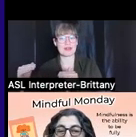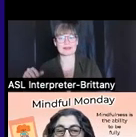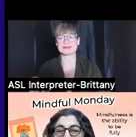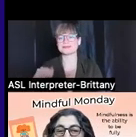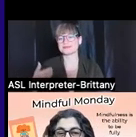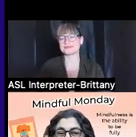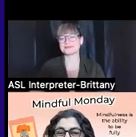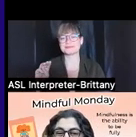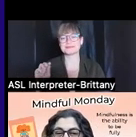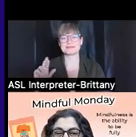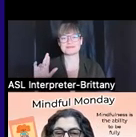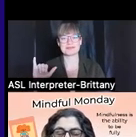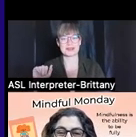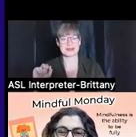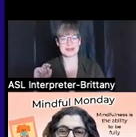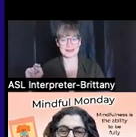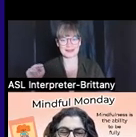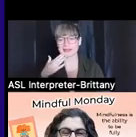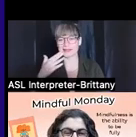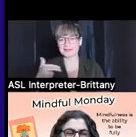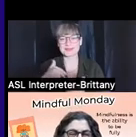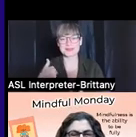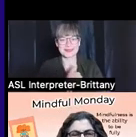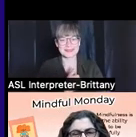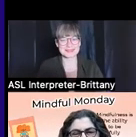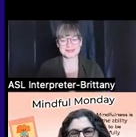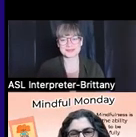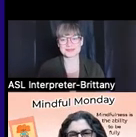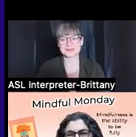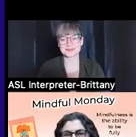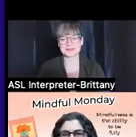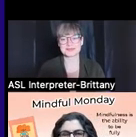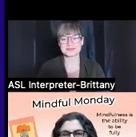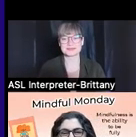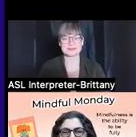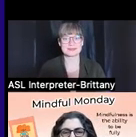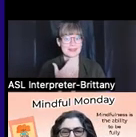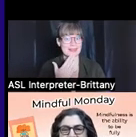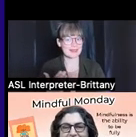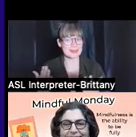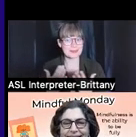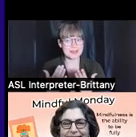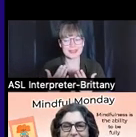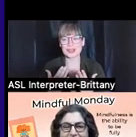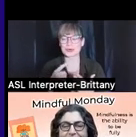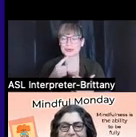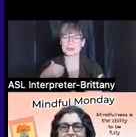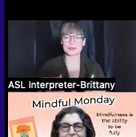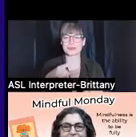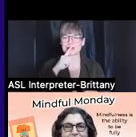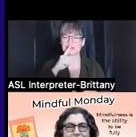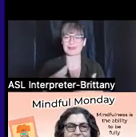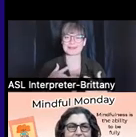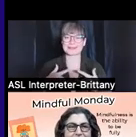I am Marianne Dibbs. Marianne Dibbs. Muchísimas gracias por estar aquí. Thank you for being here. We're so excited to be here. Estamos